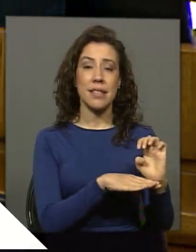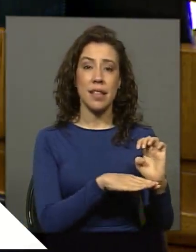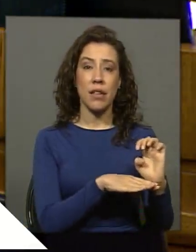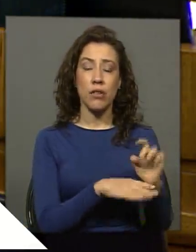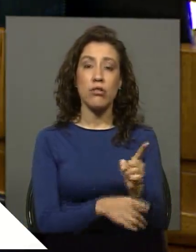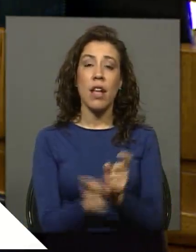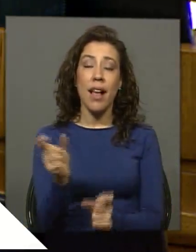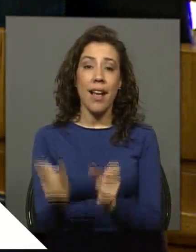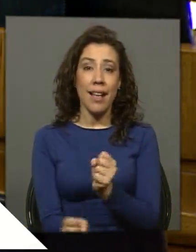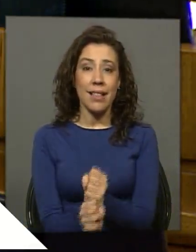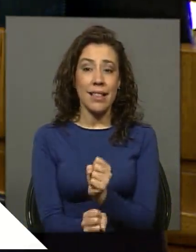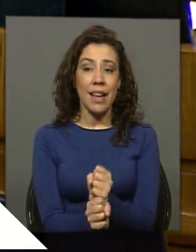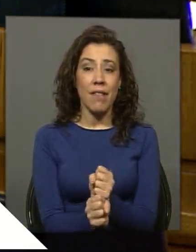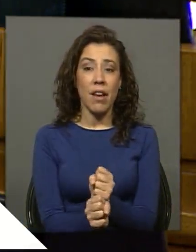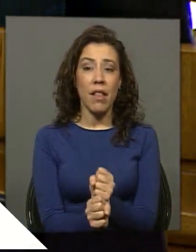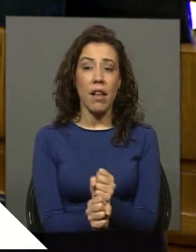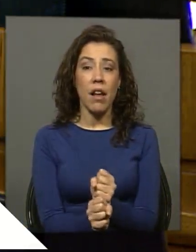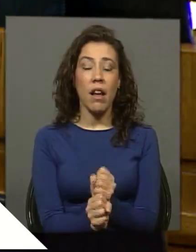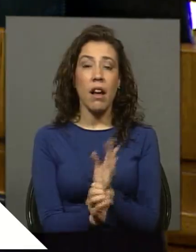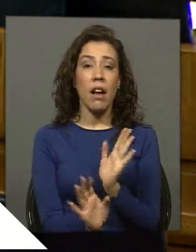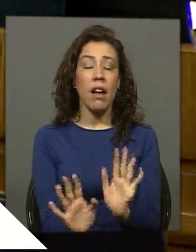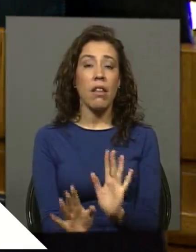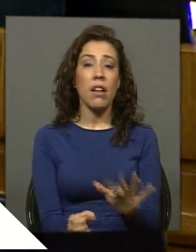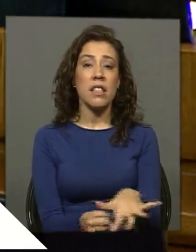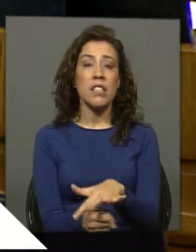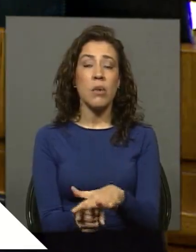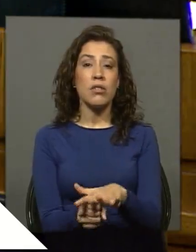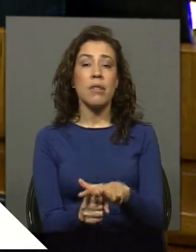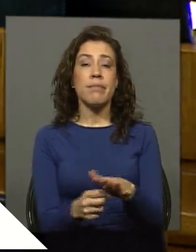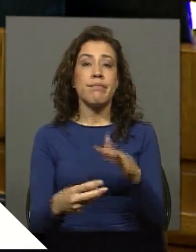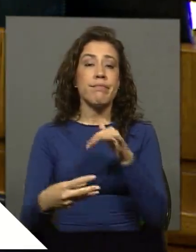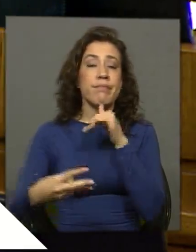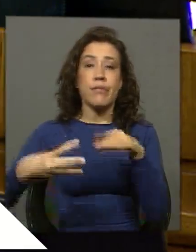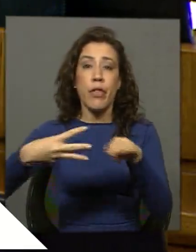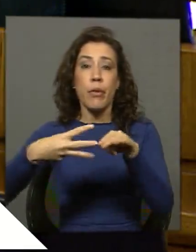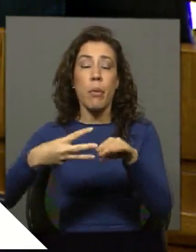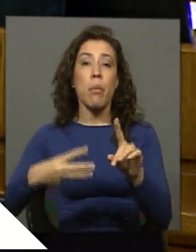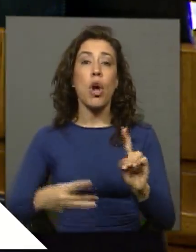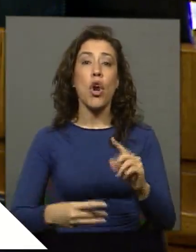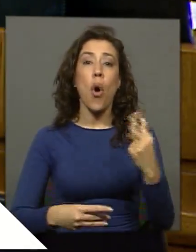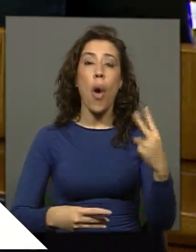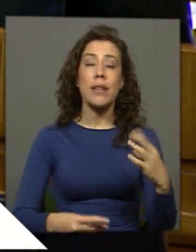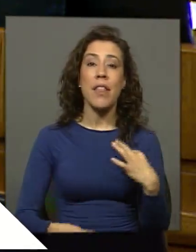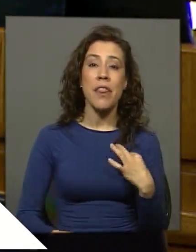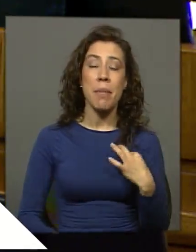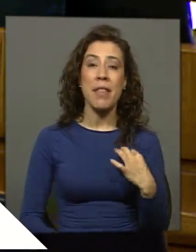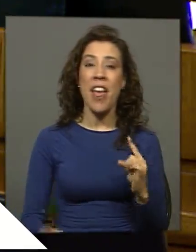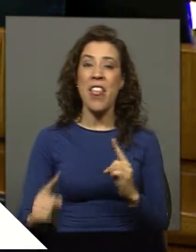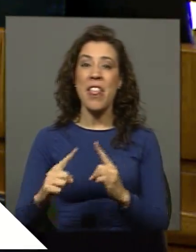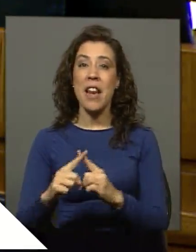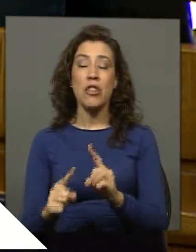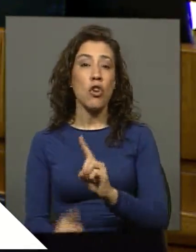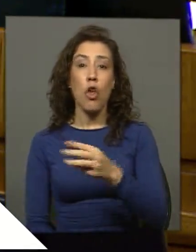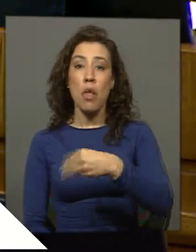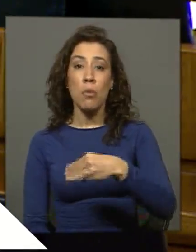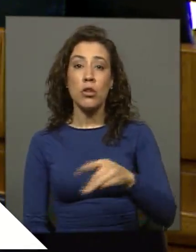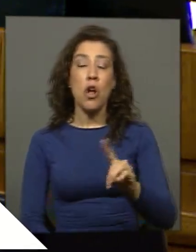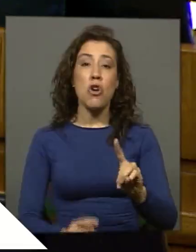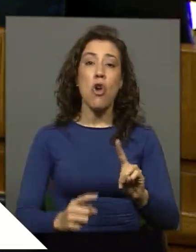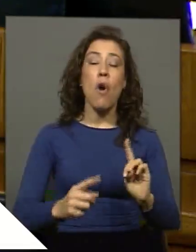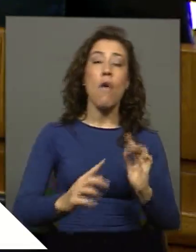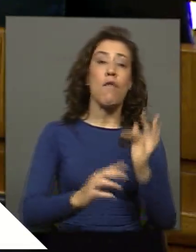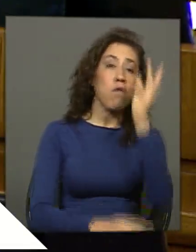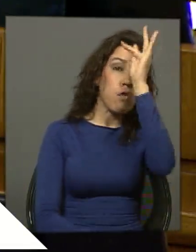tanto los trabajadores quedaron en una situación intermedia porque no son trabajadores dependientes directos ni del municipio ni son